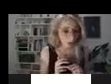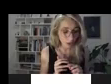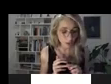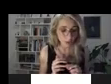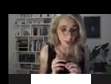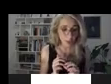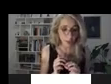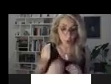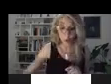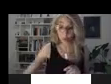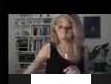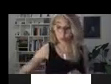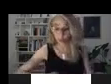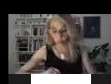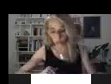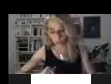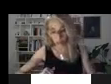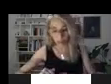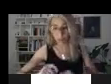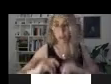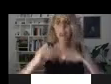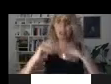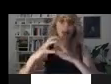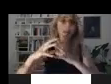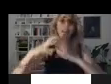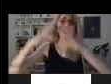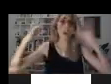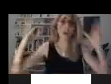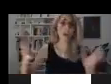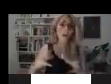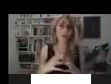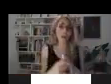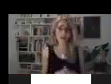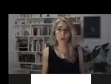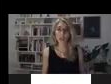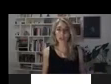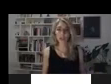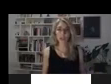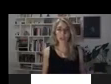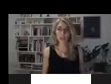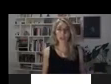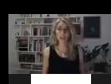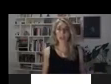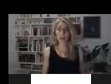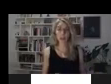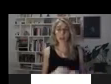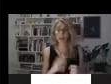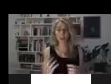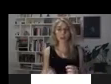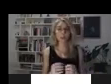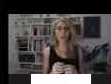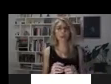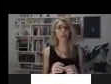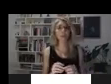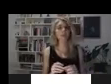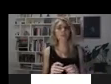hablando con un referente, está mencionada como una de las ferias más importantes